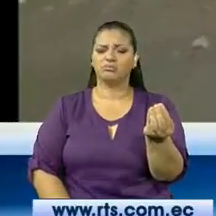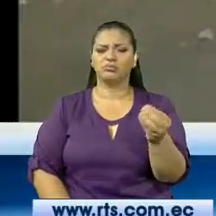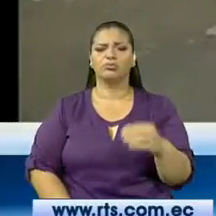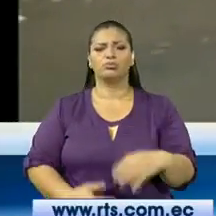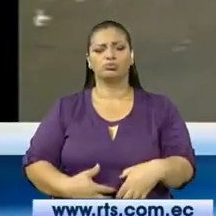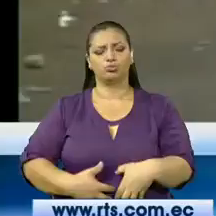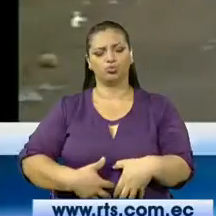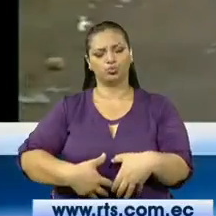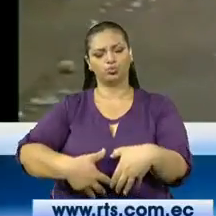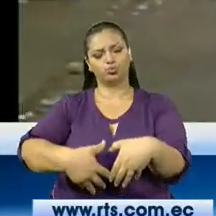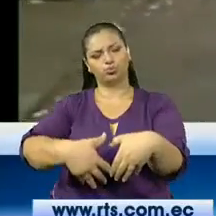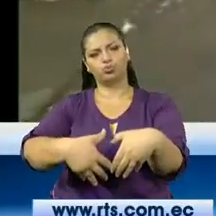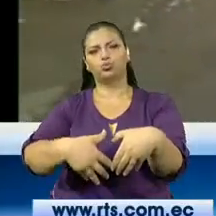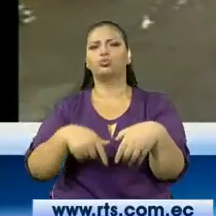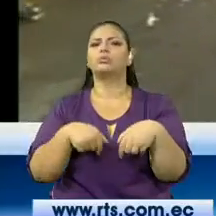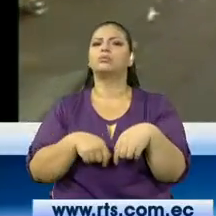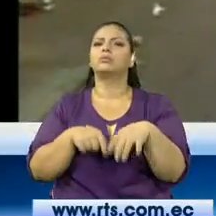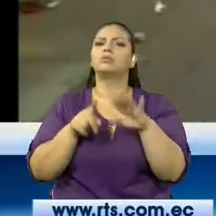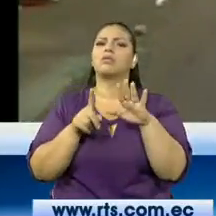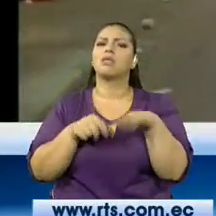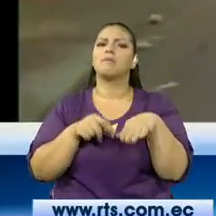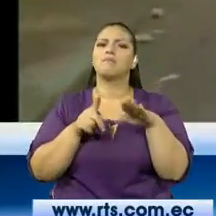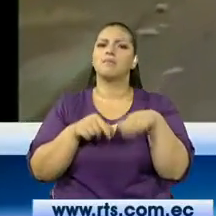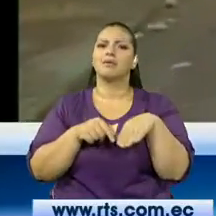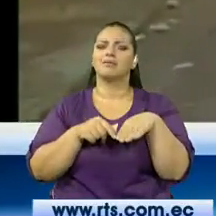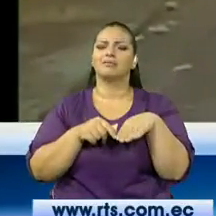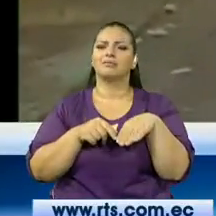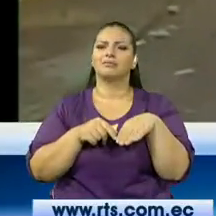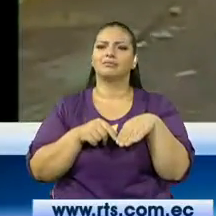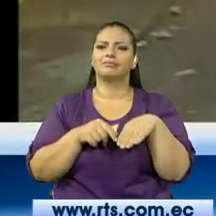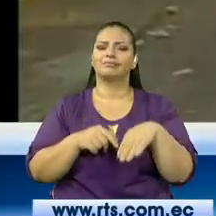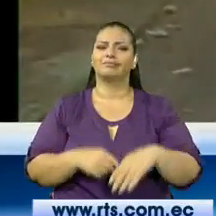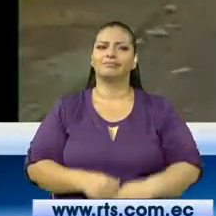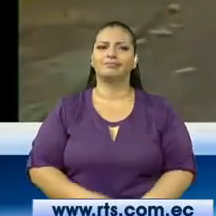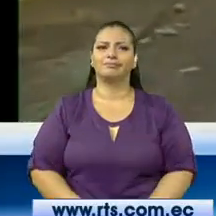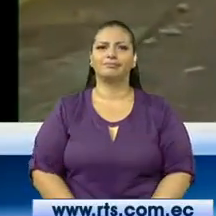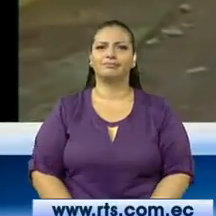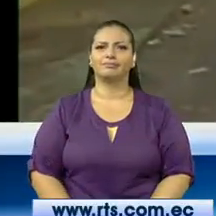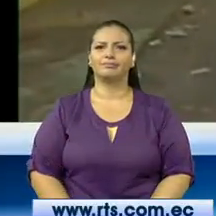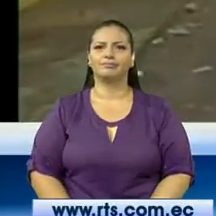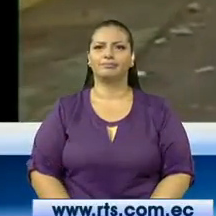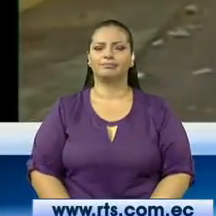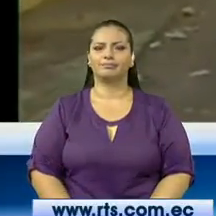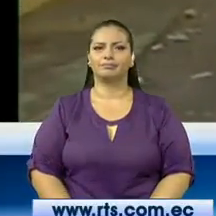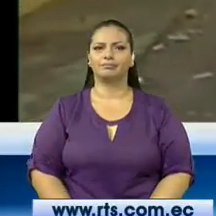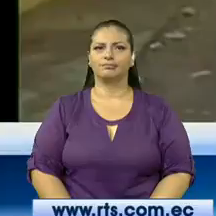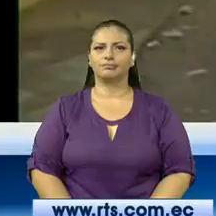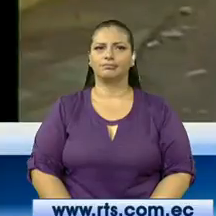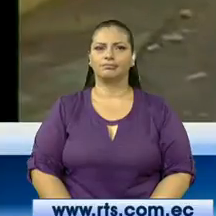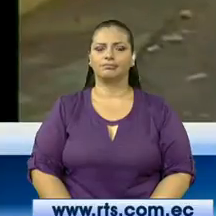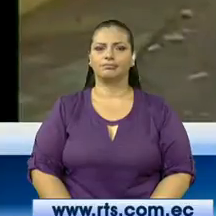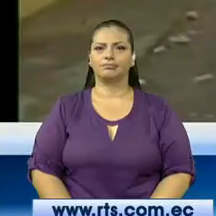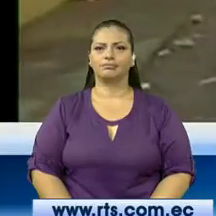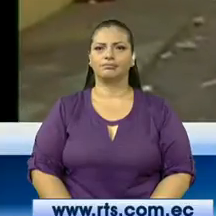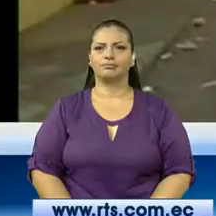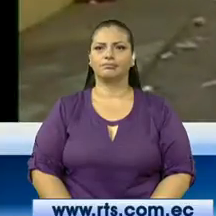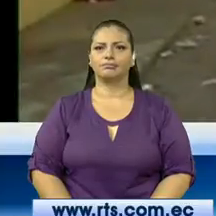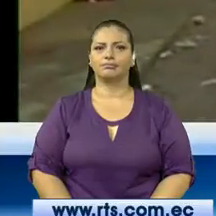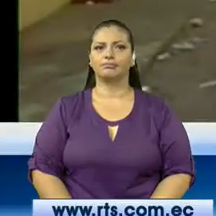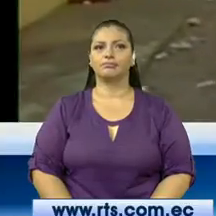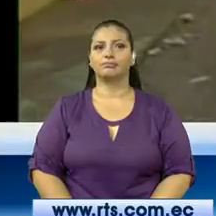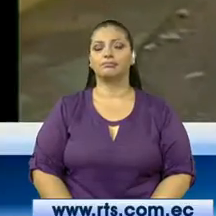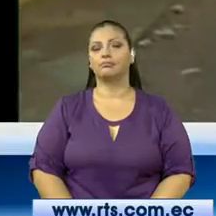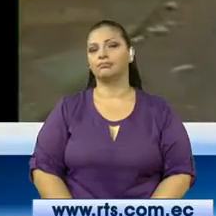mundo. Familiares de la ahora Occisa no quieren dar declaraciones a los medios de